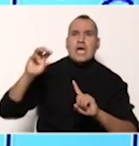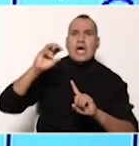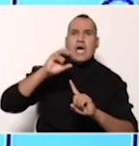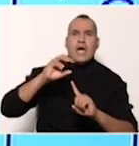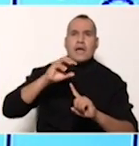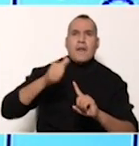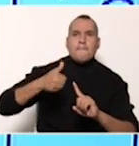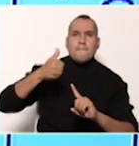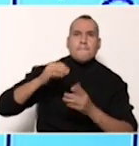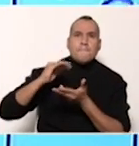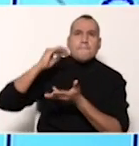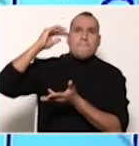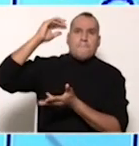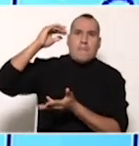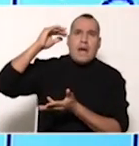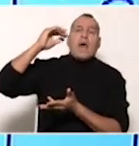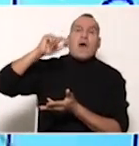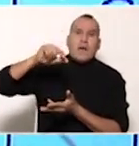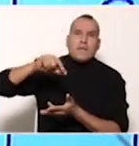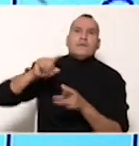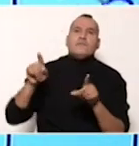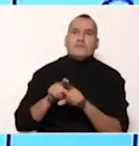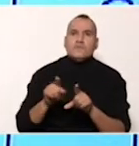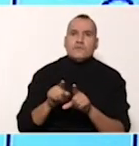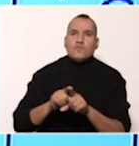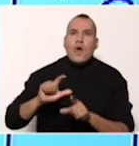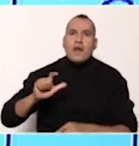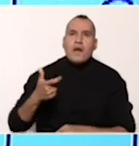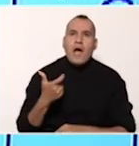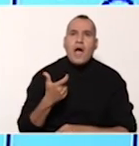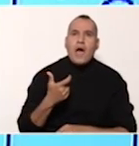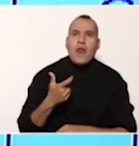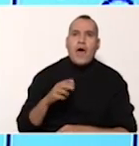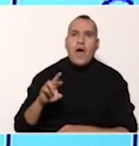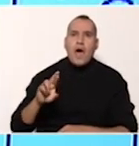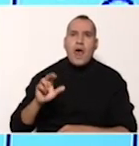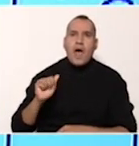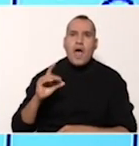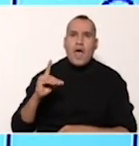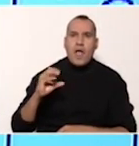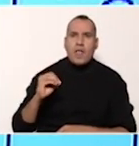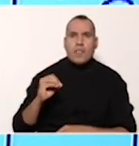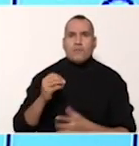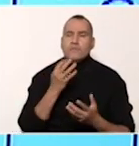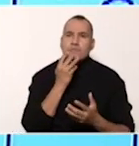ese polinomio. Como vemos en el ejemplo, el mayor exponente que tenemos